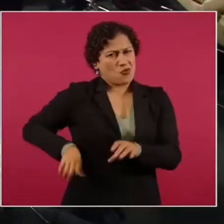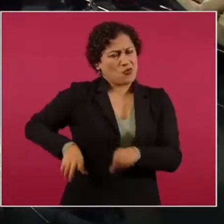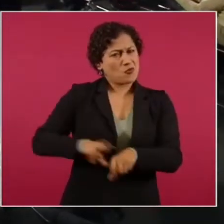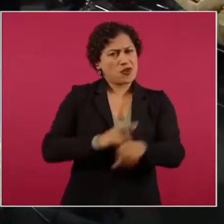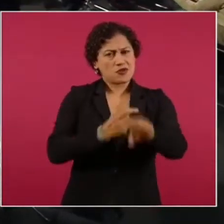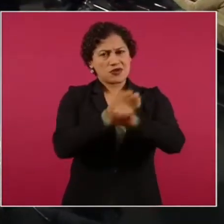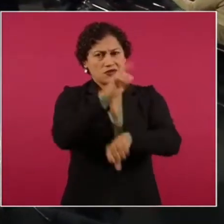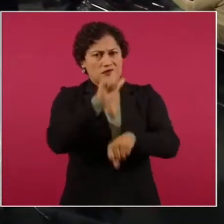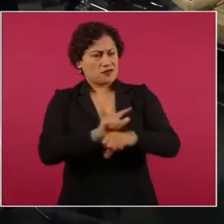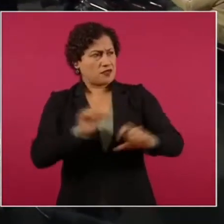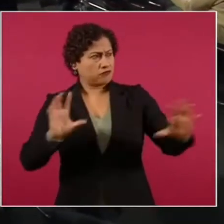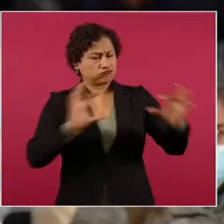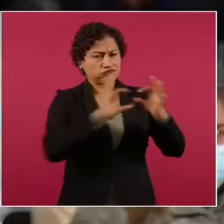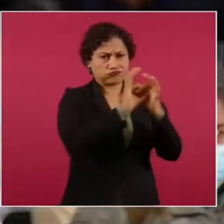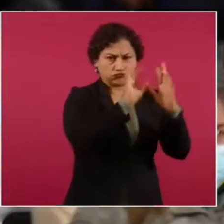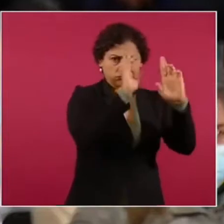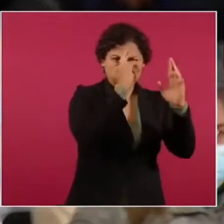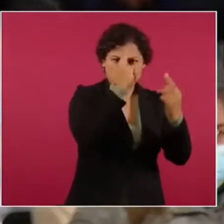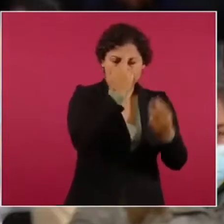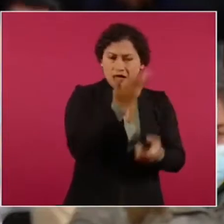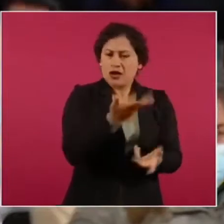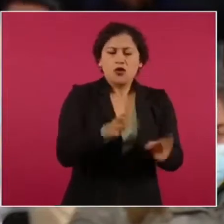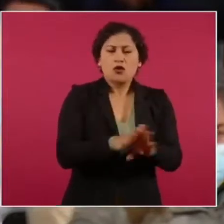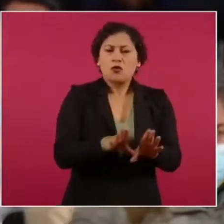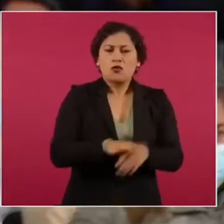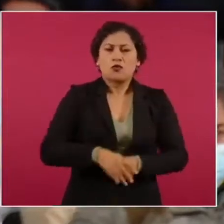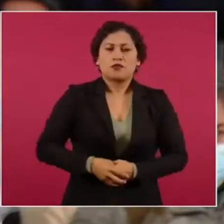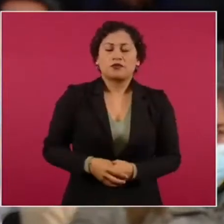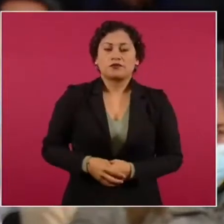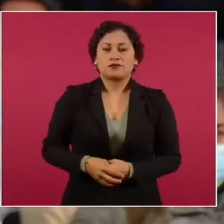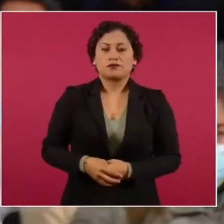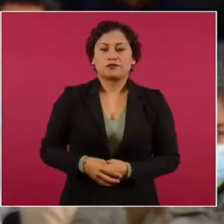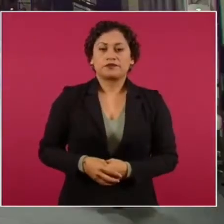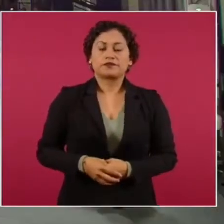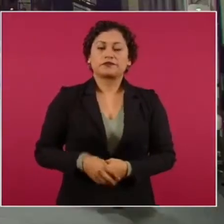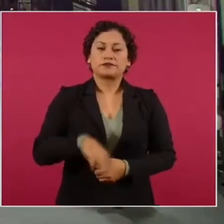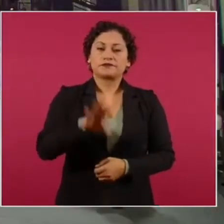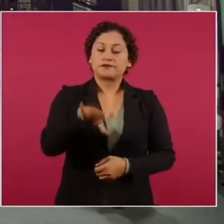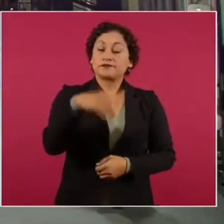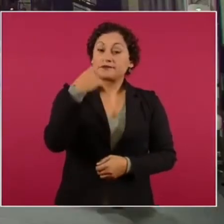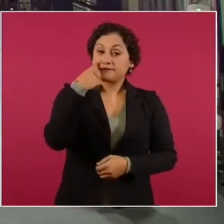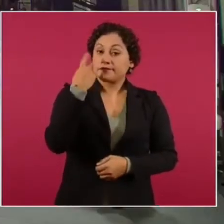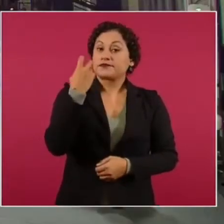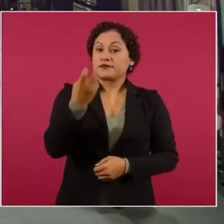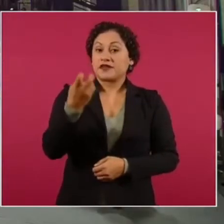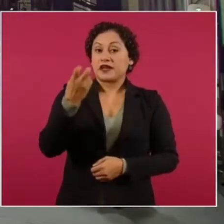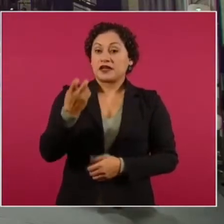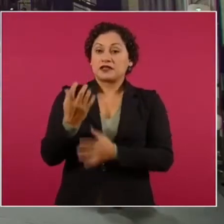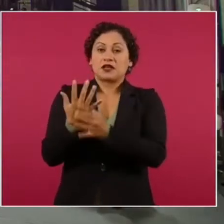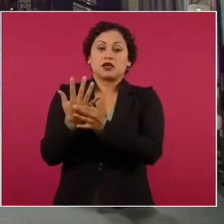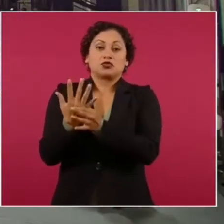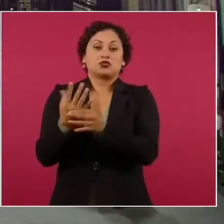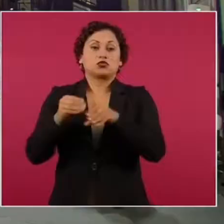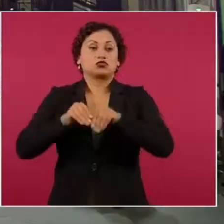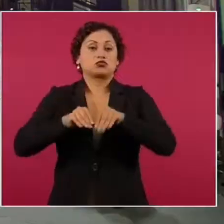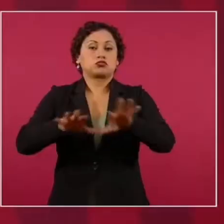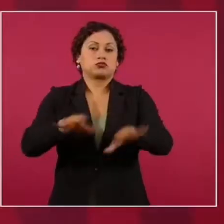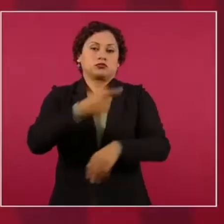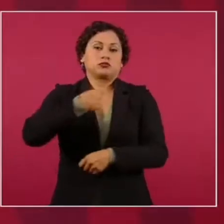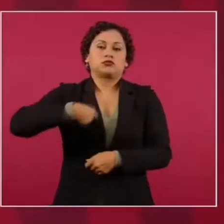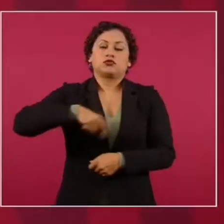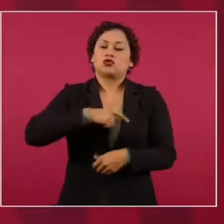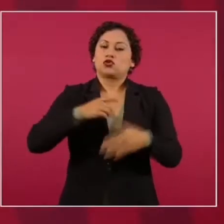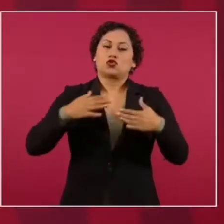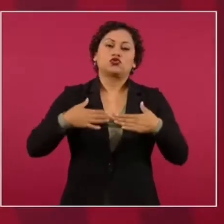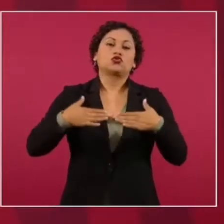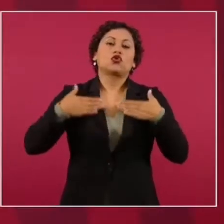¿Cuál sería su opinión sobre esto? Pues es una declaración nosotros tenemos confianza